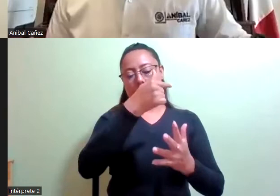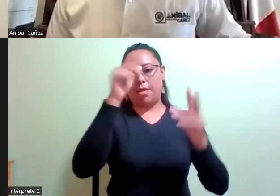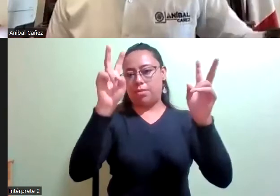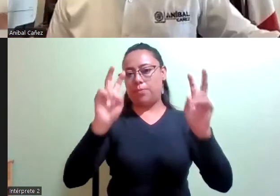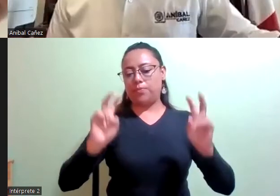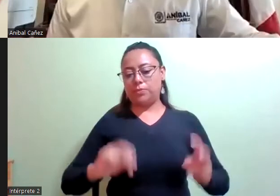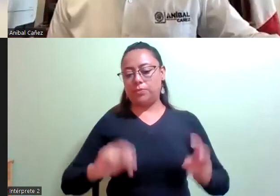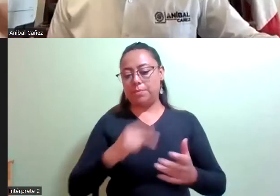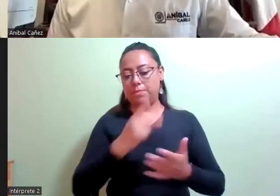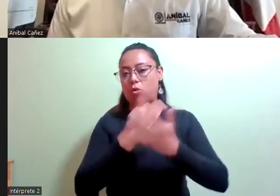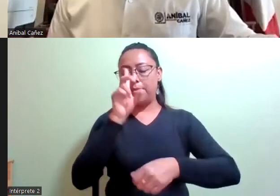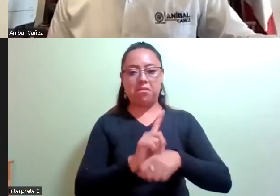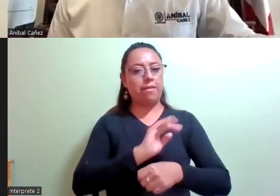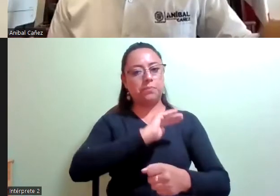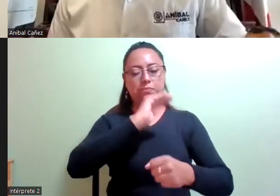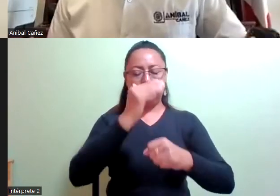día para esta sección.